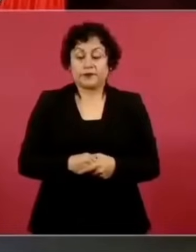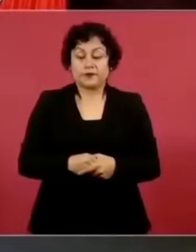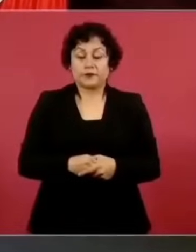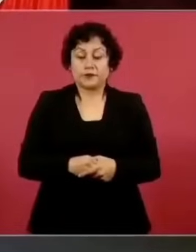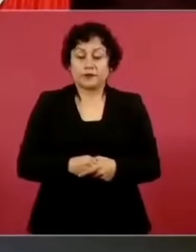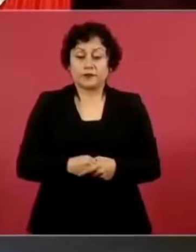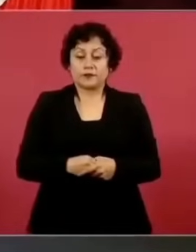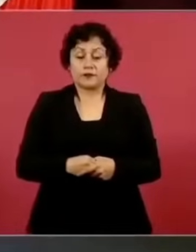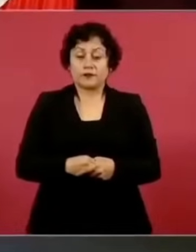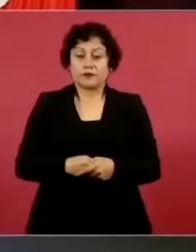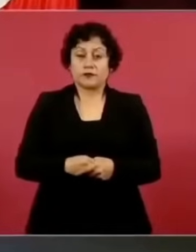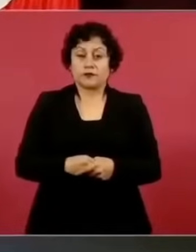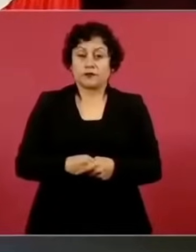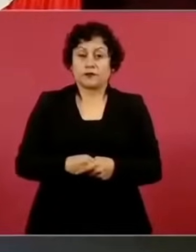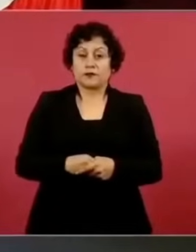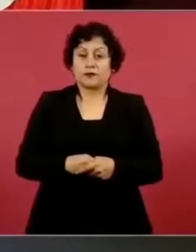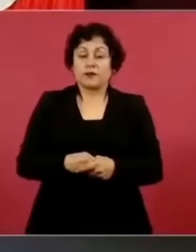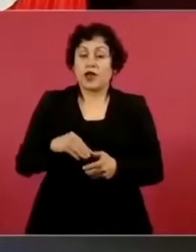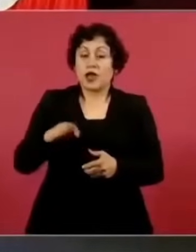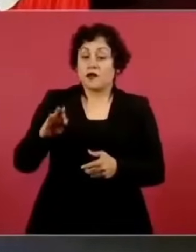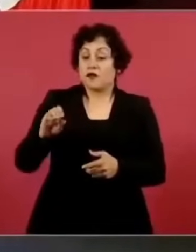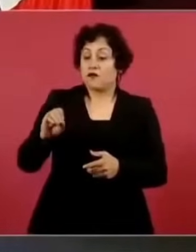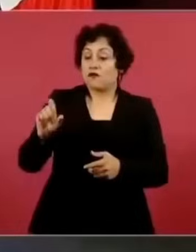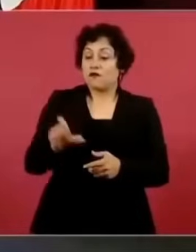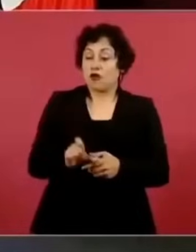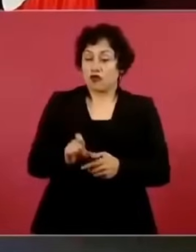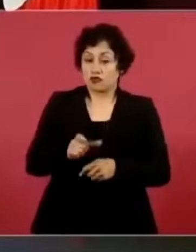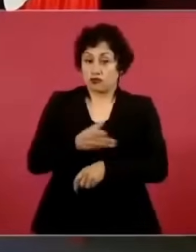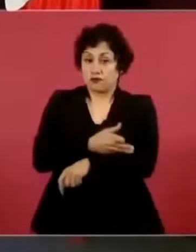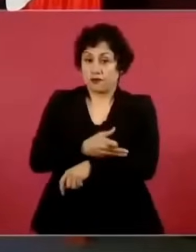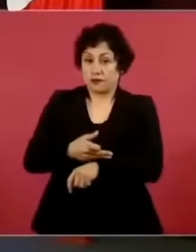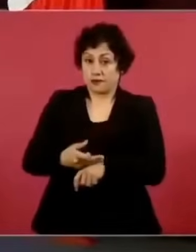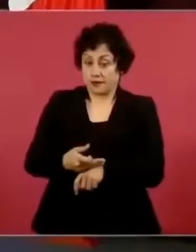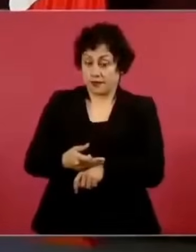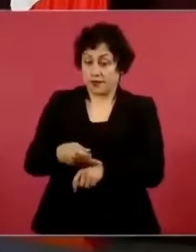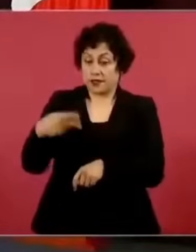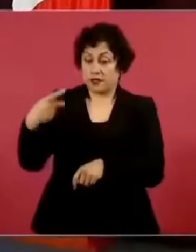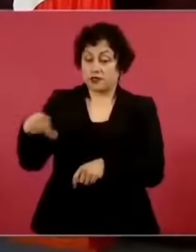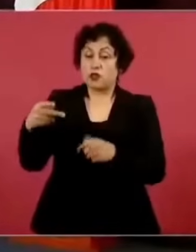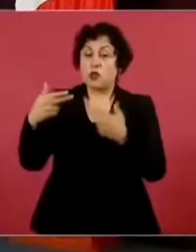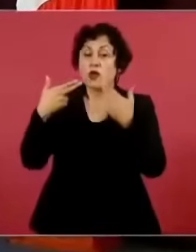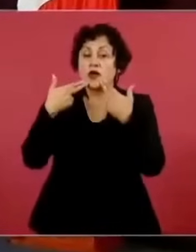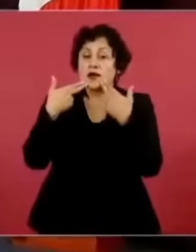se entregó a los campesinos en la época de General Cárdenas,